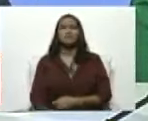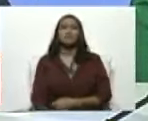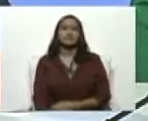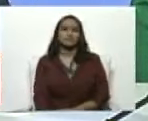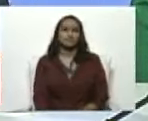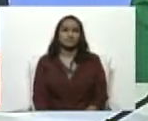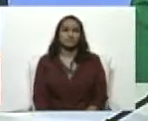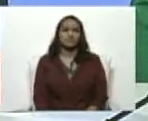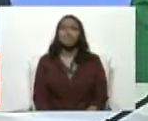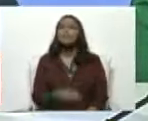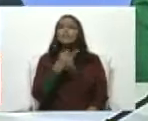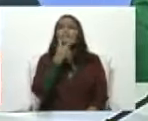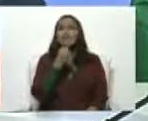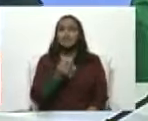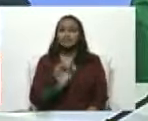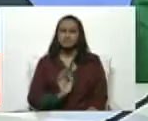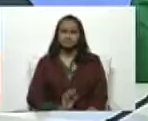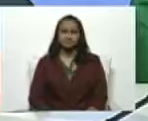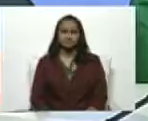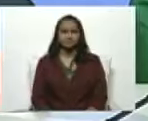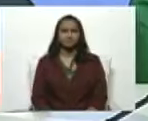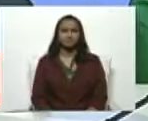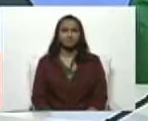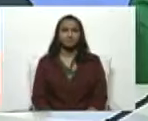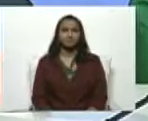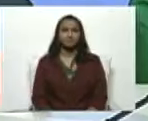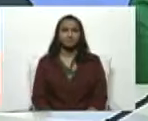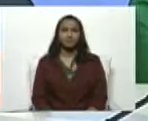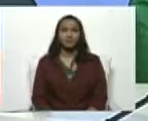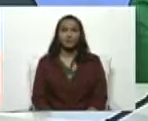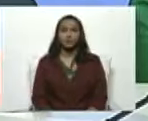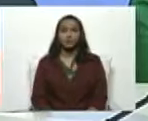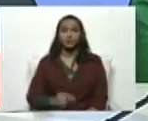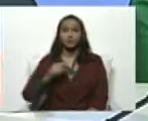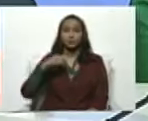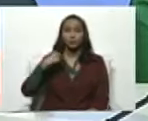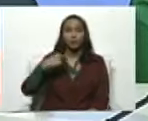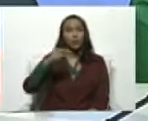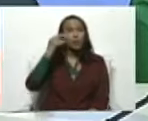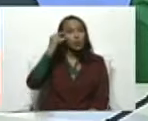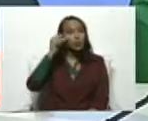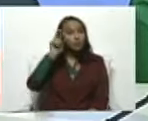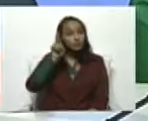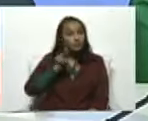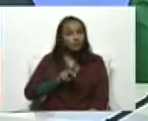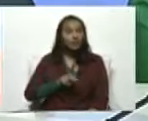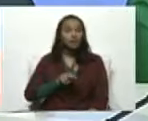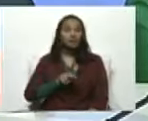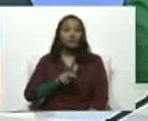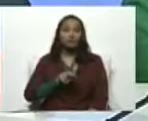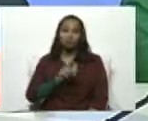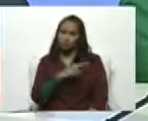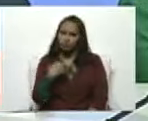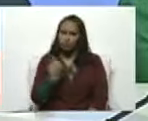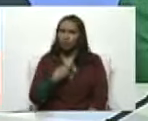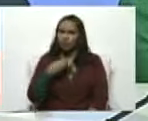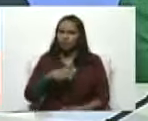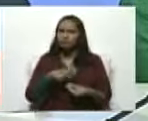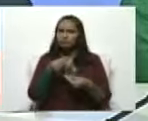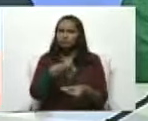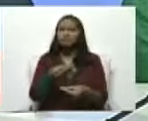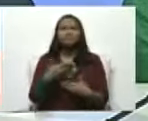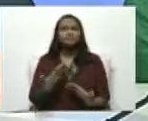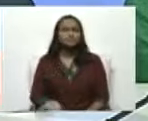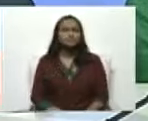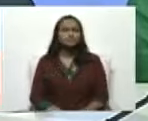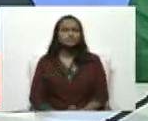Muy fácil de hacerlo. Todos los días nosotros le entregaremos, eso lo hacemos ya en el